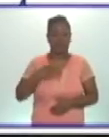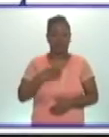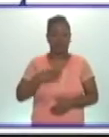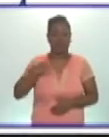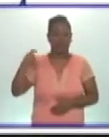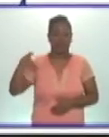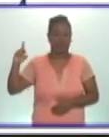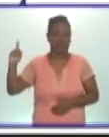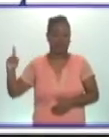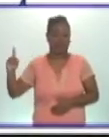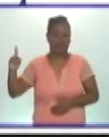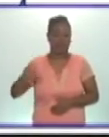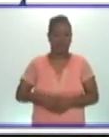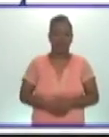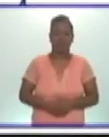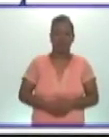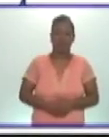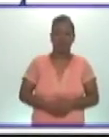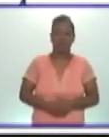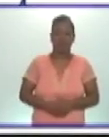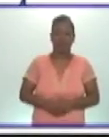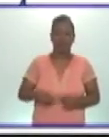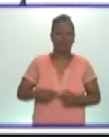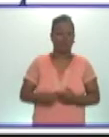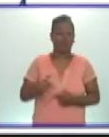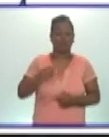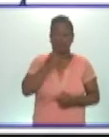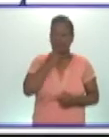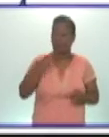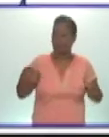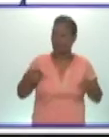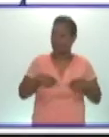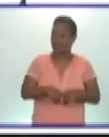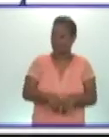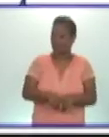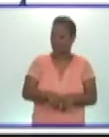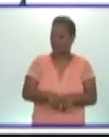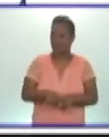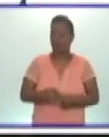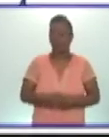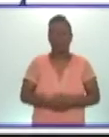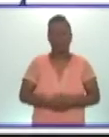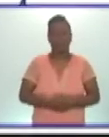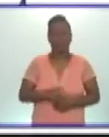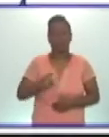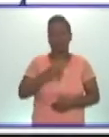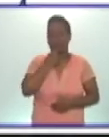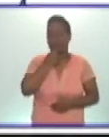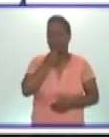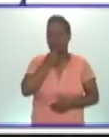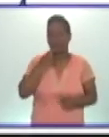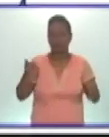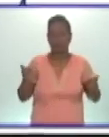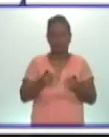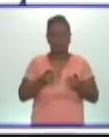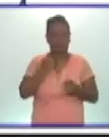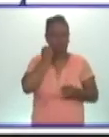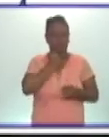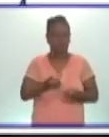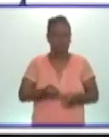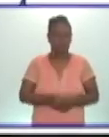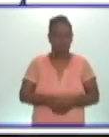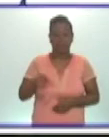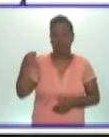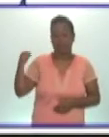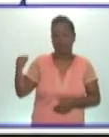las variables c y d. Por eso no se pueden agrupar. Por lo tanto, no se puede reducir más. Entonces,